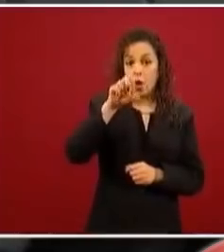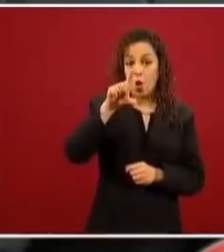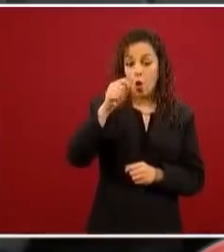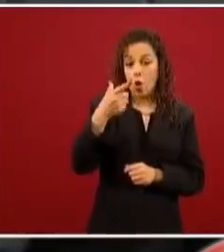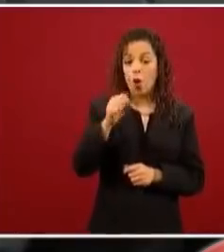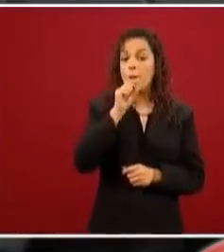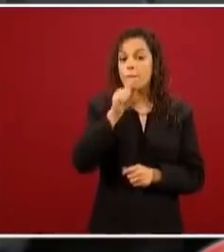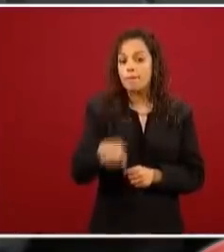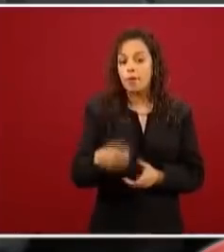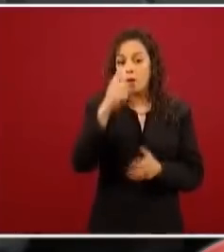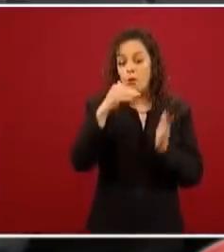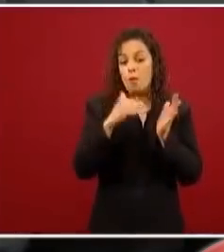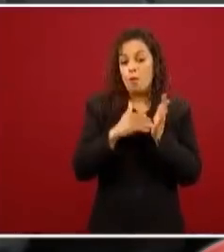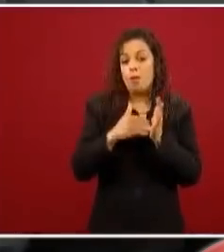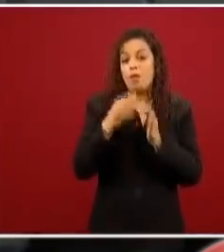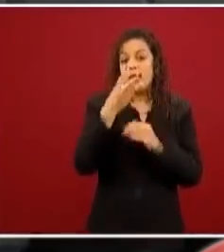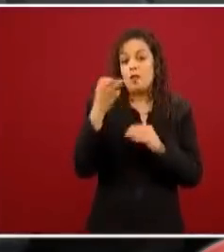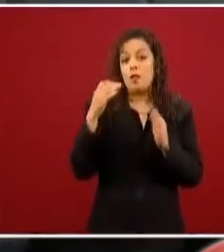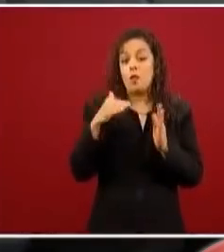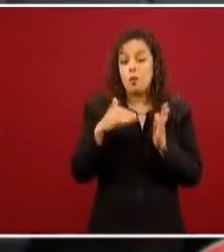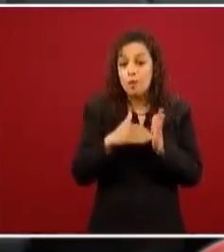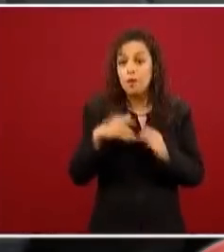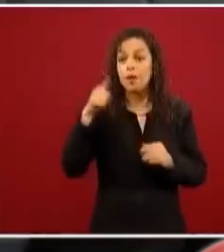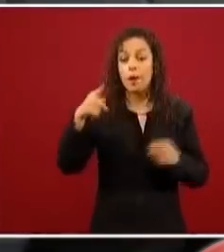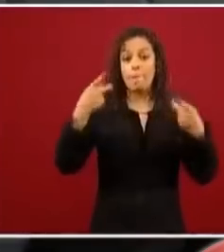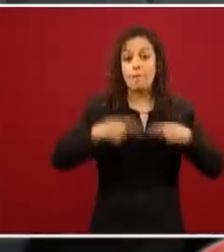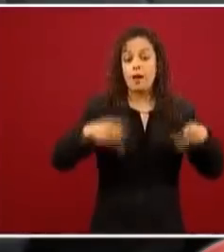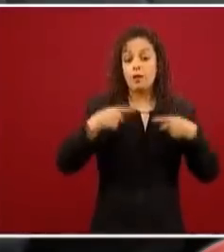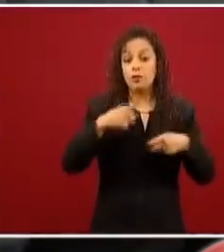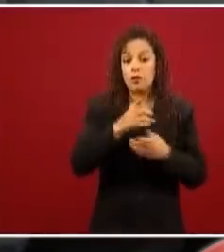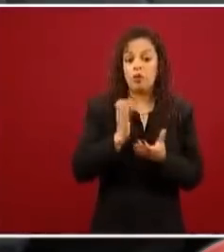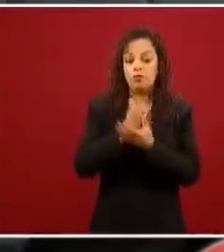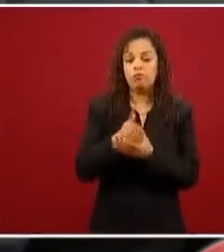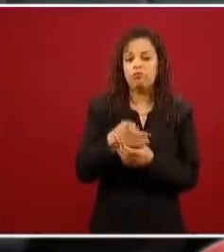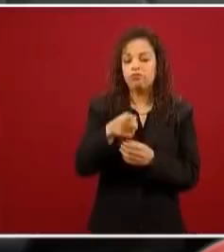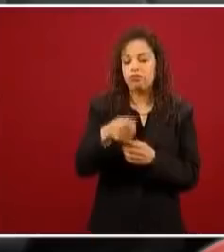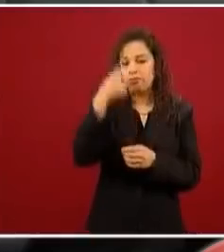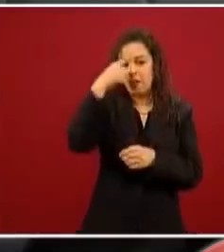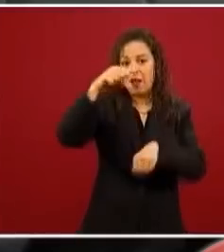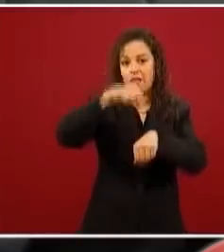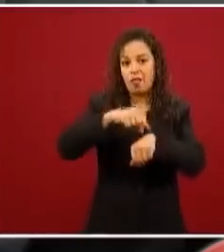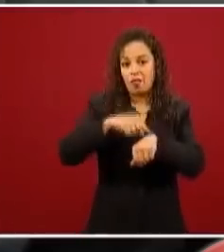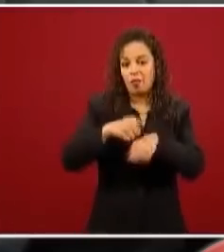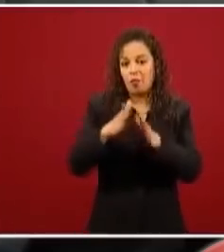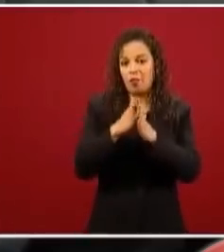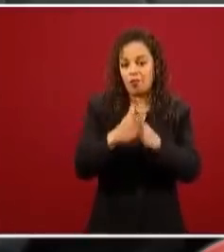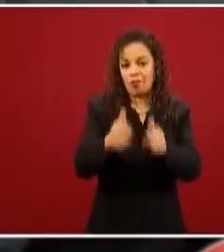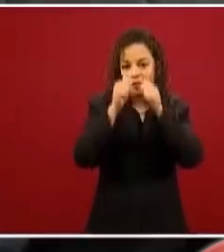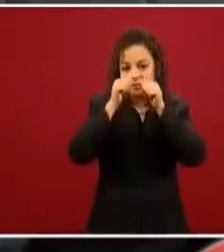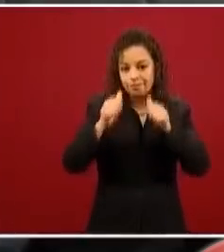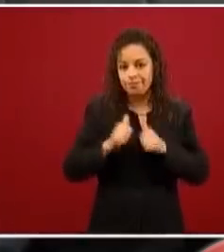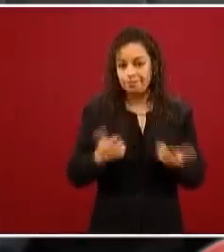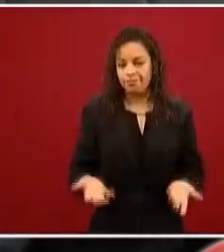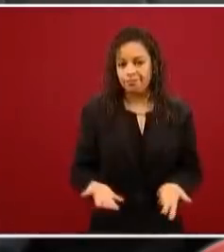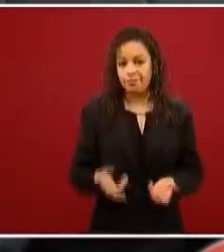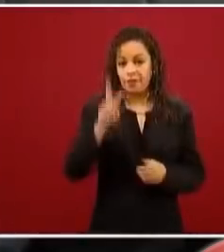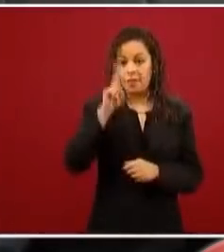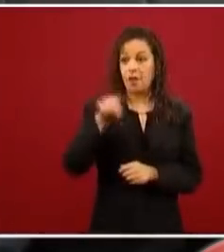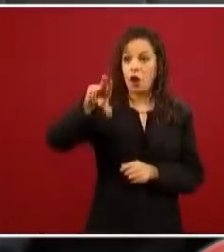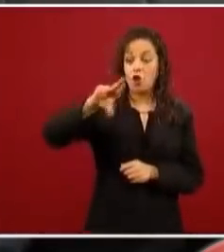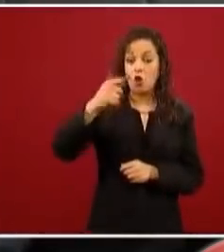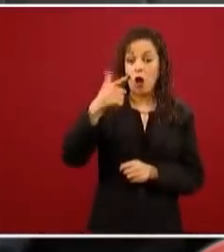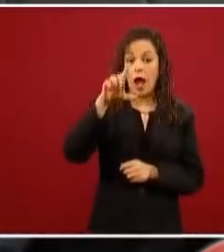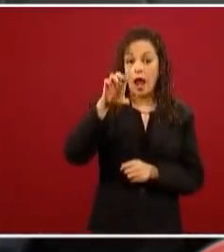1,300,000 derechohabientes en Sonora. El gastroenterólogo de Marras pues está en Nogales, ¿no? Y para todos los demás que necesitan este servicio